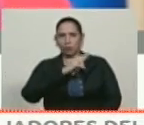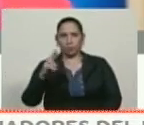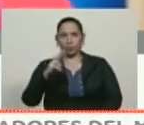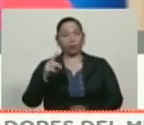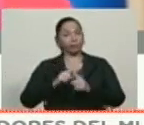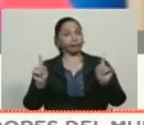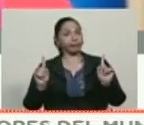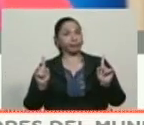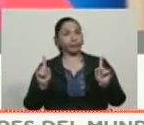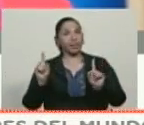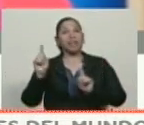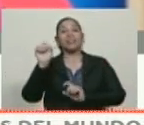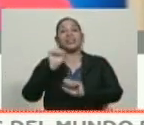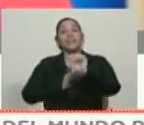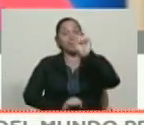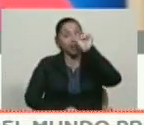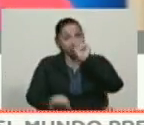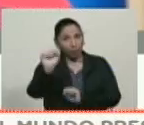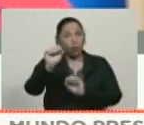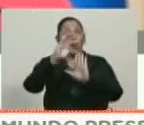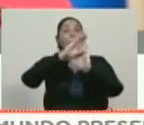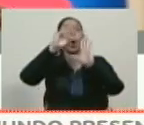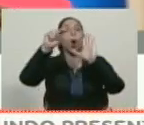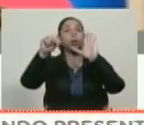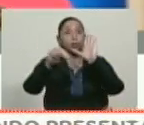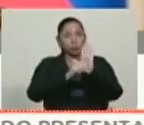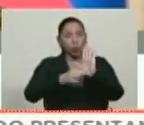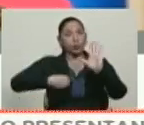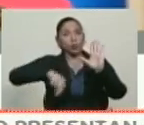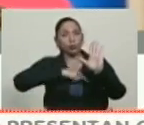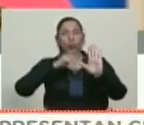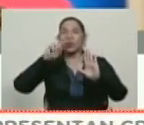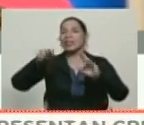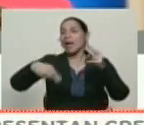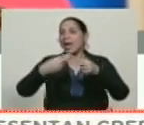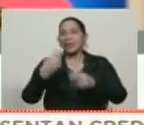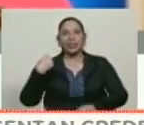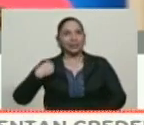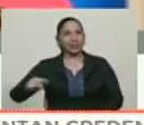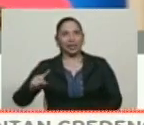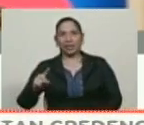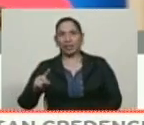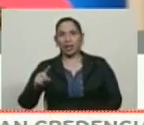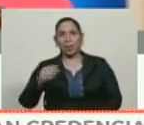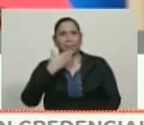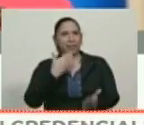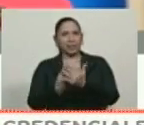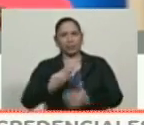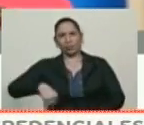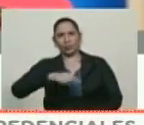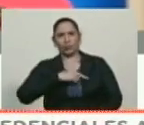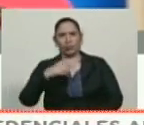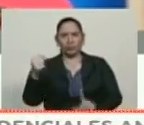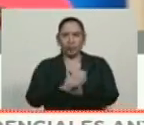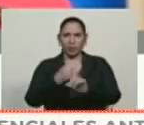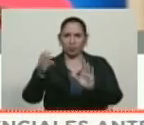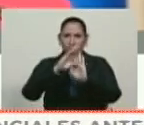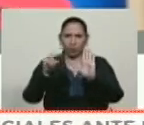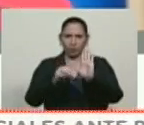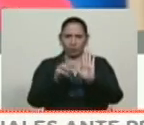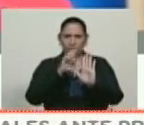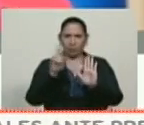que defendemos a la Constitución. Nadie tiene ni nadie puede pedirnos a nosotros que violentemos la Constitución de la